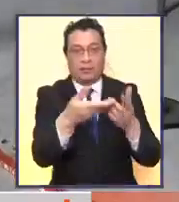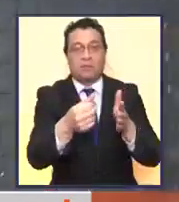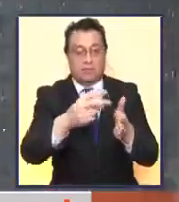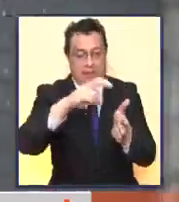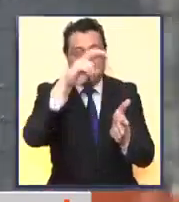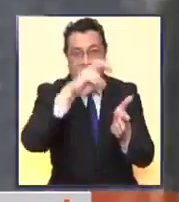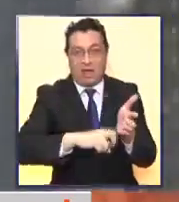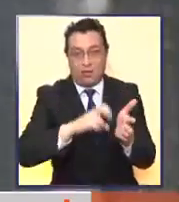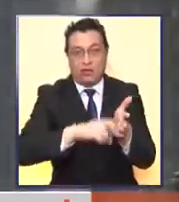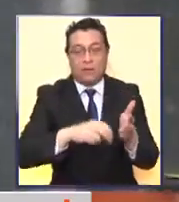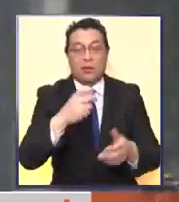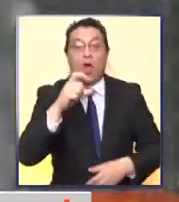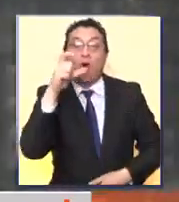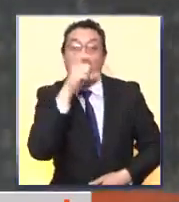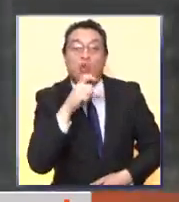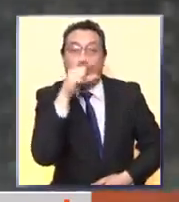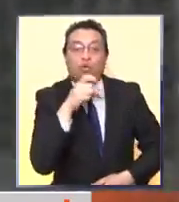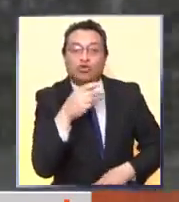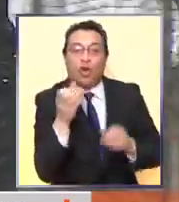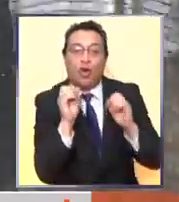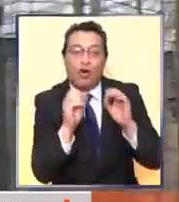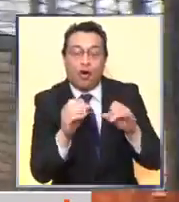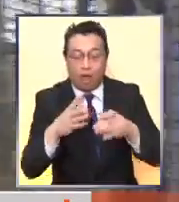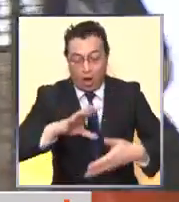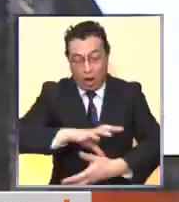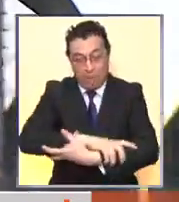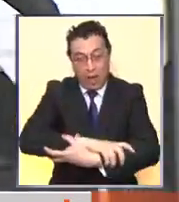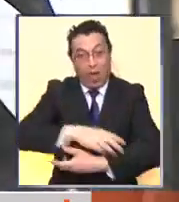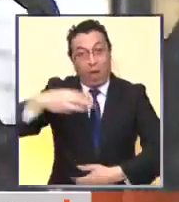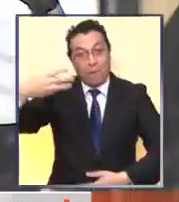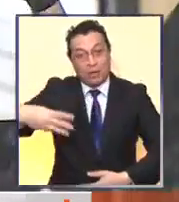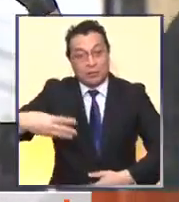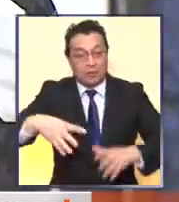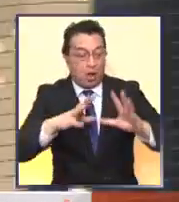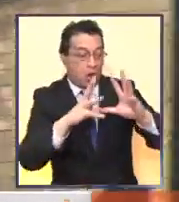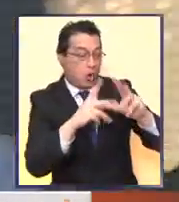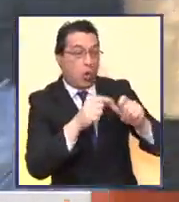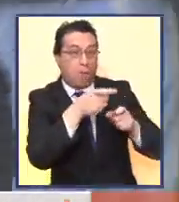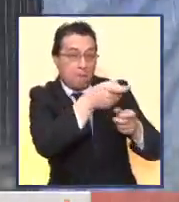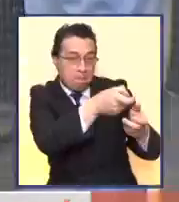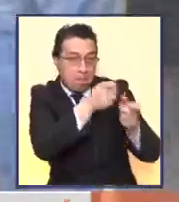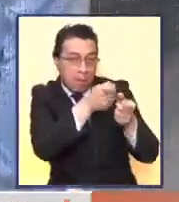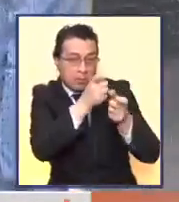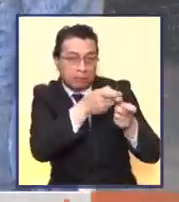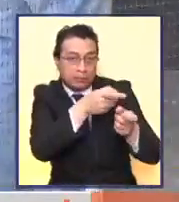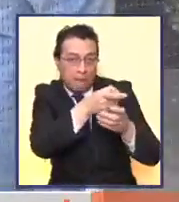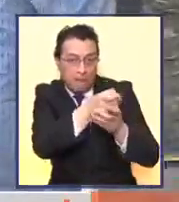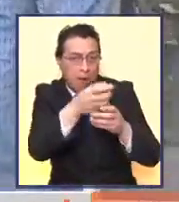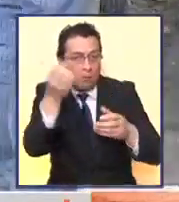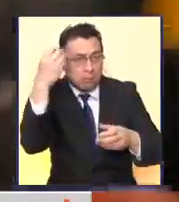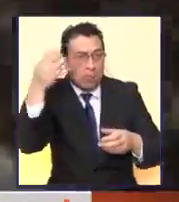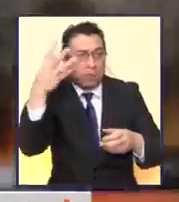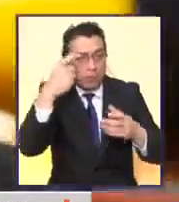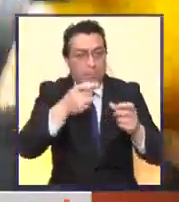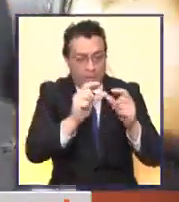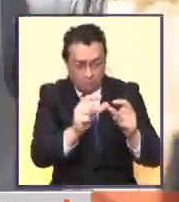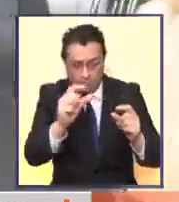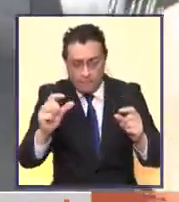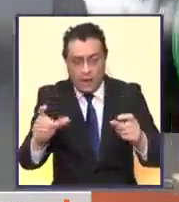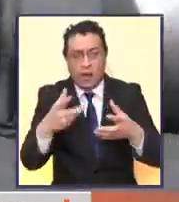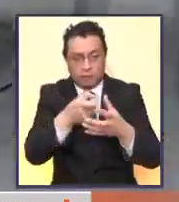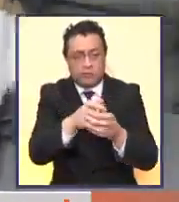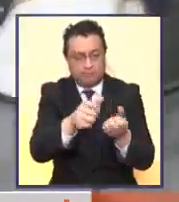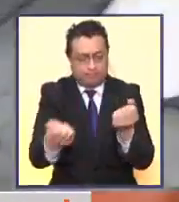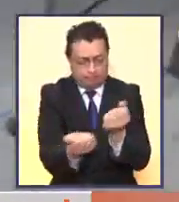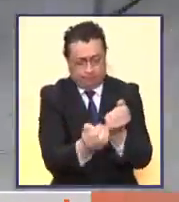para los cursos, convenio acordado entre el municipio y el club de tiro. Entre sesiones aprendió balística, arme y